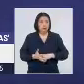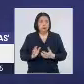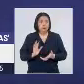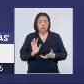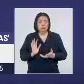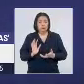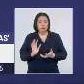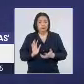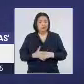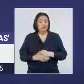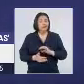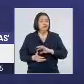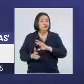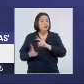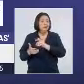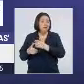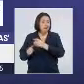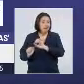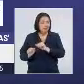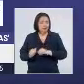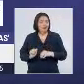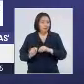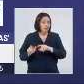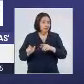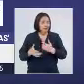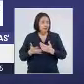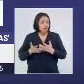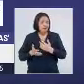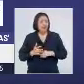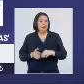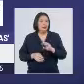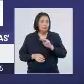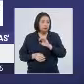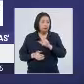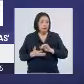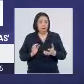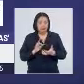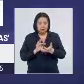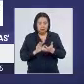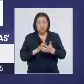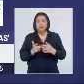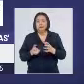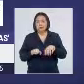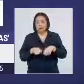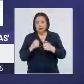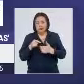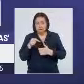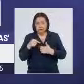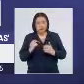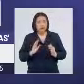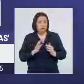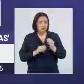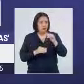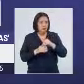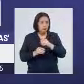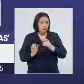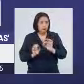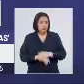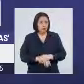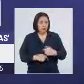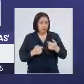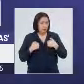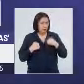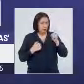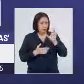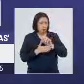hackers más solicitados de las Malvinas. ¿Desde cuándo vienen vulnerando los celulares, los aplicativos de las entidades bancarias? Yo, como te digo, yo